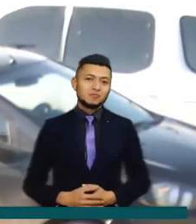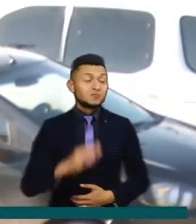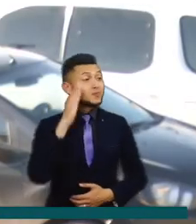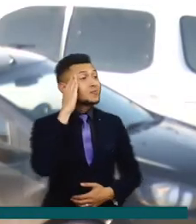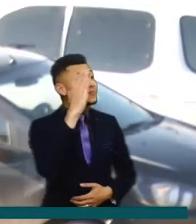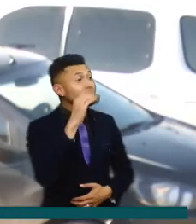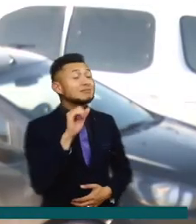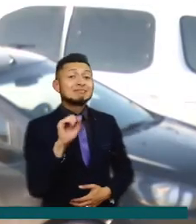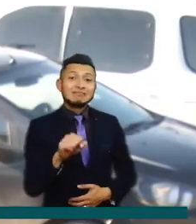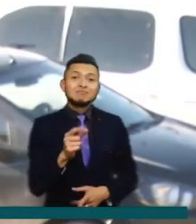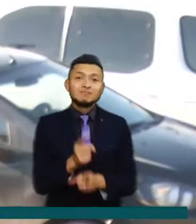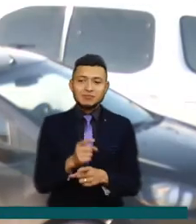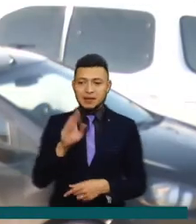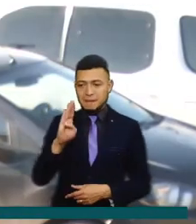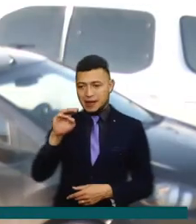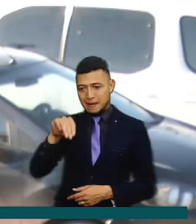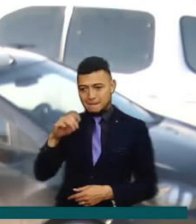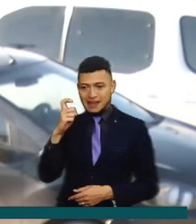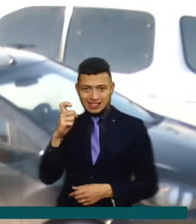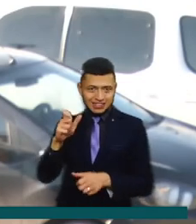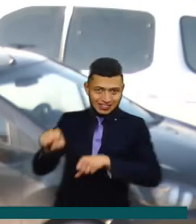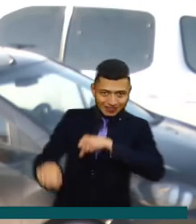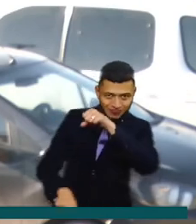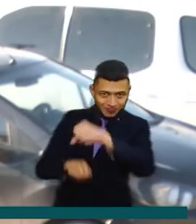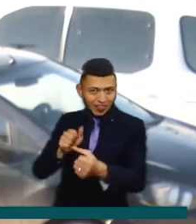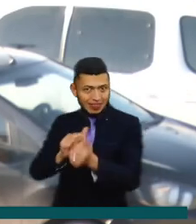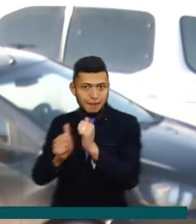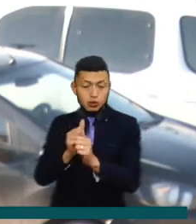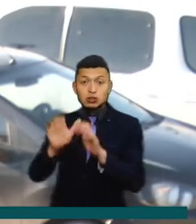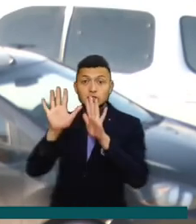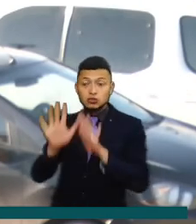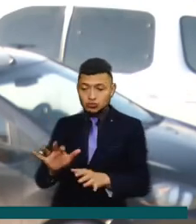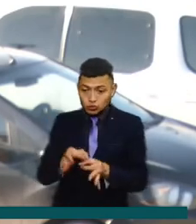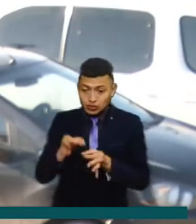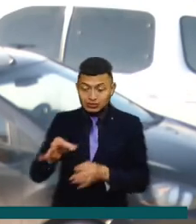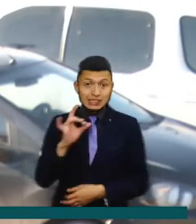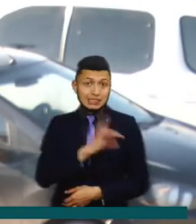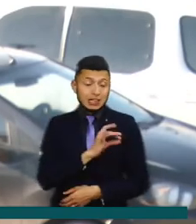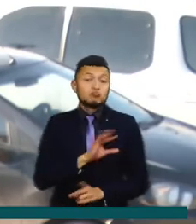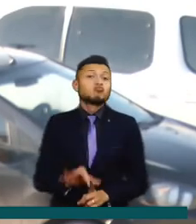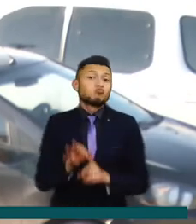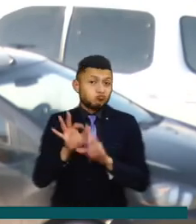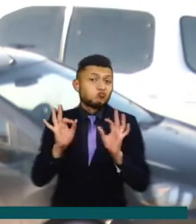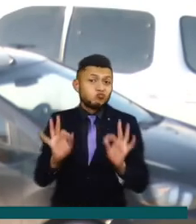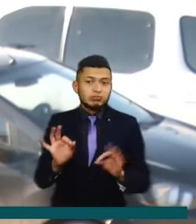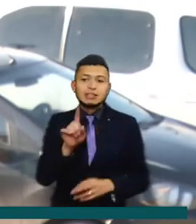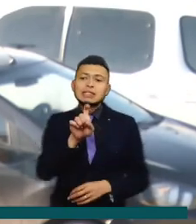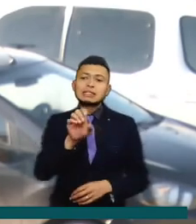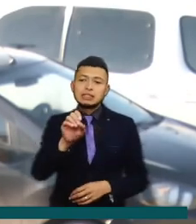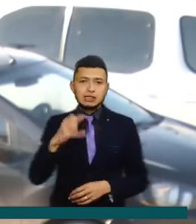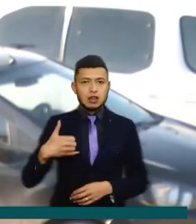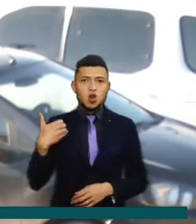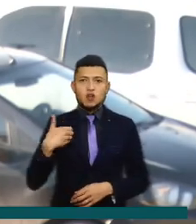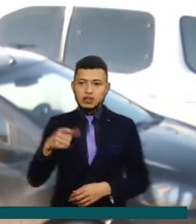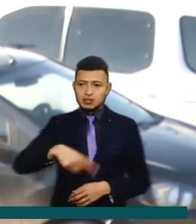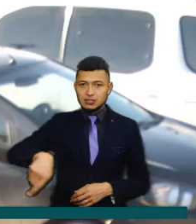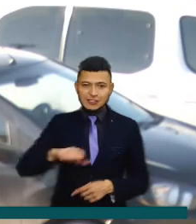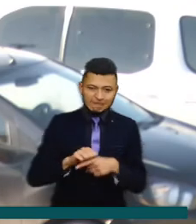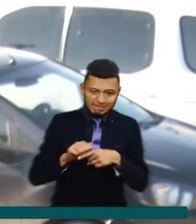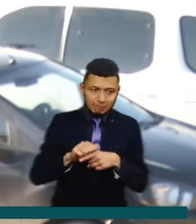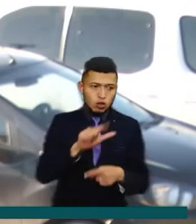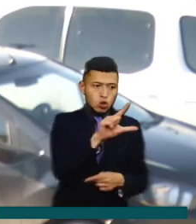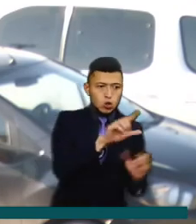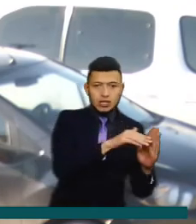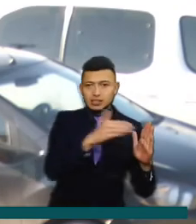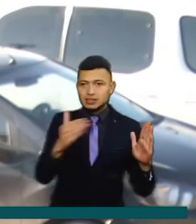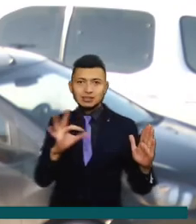Hola Mabel, pues el BMX es un deporte por excelencia aquí en el municipio de Chía, en donde 60 jóvenes entrenan de lunes a sábado para ser